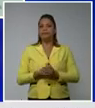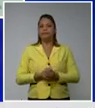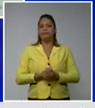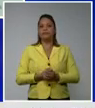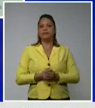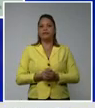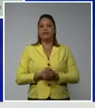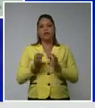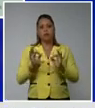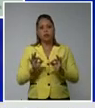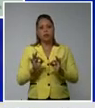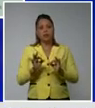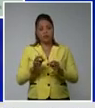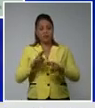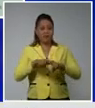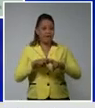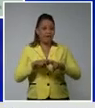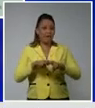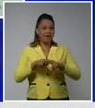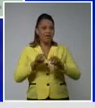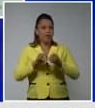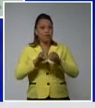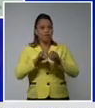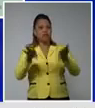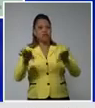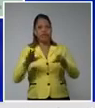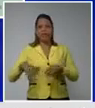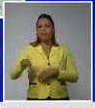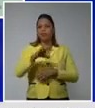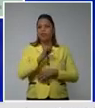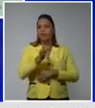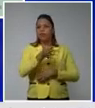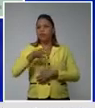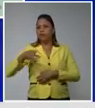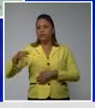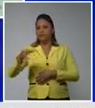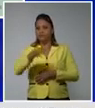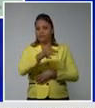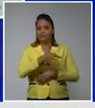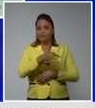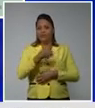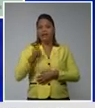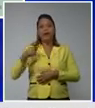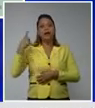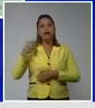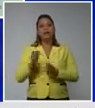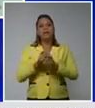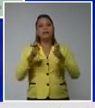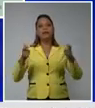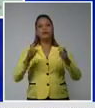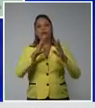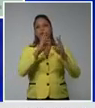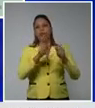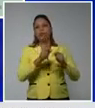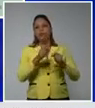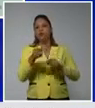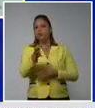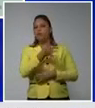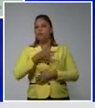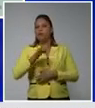en la provincia, dispersos en todos sus municipios. Ayer el mayor número en el municipio Arroyo